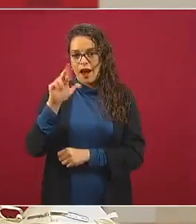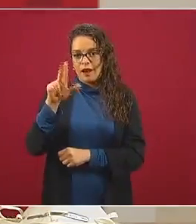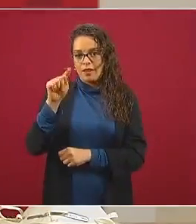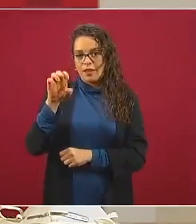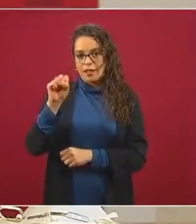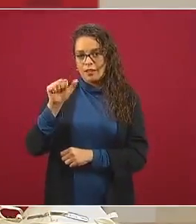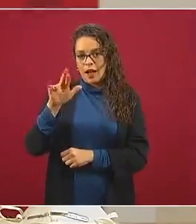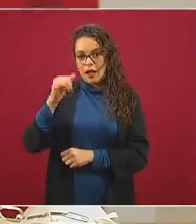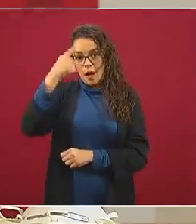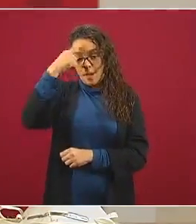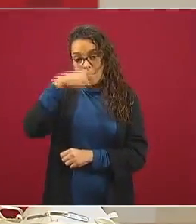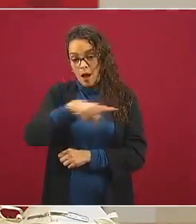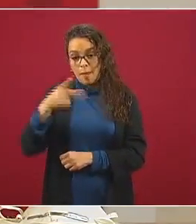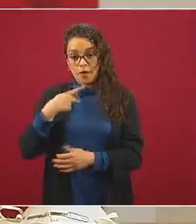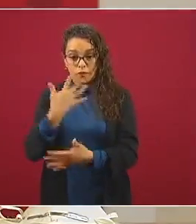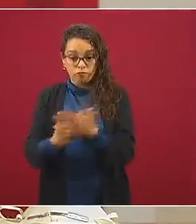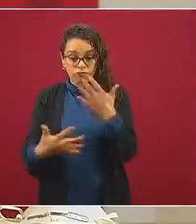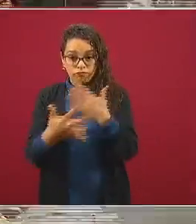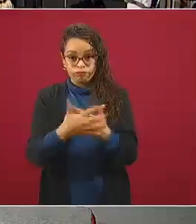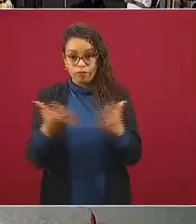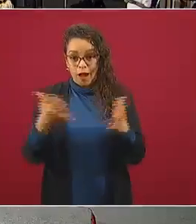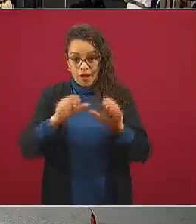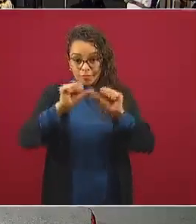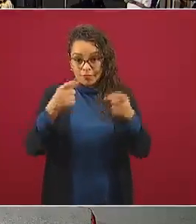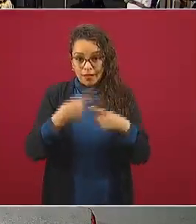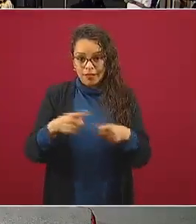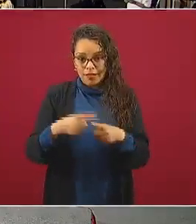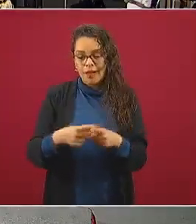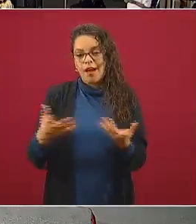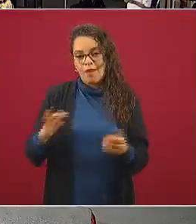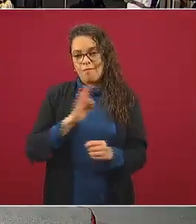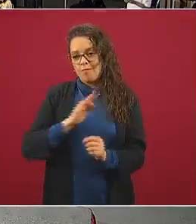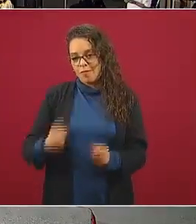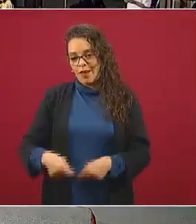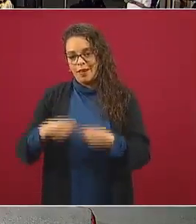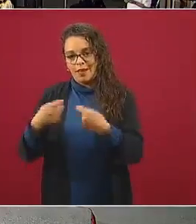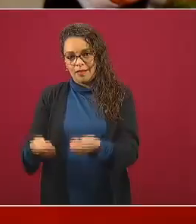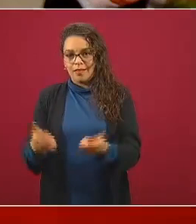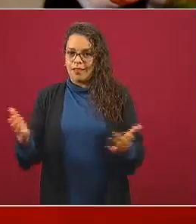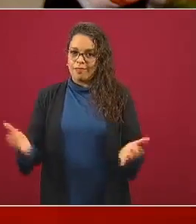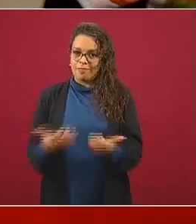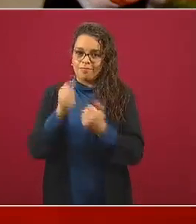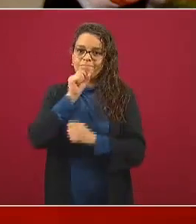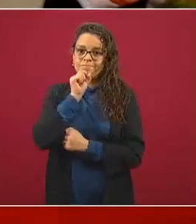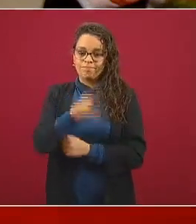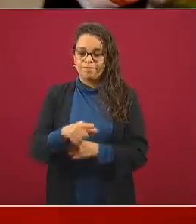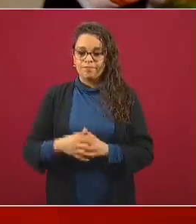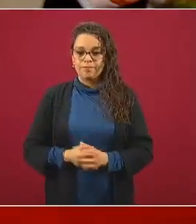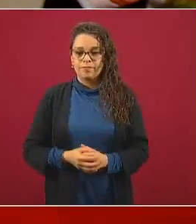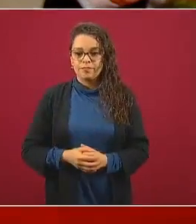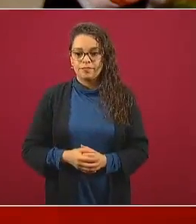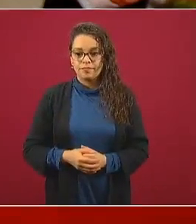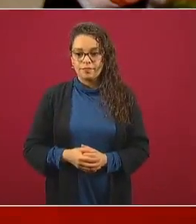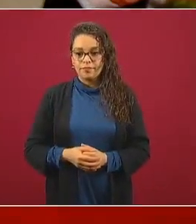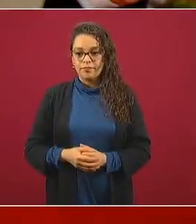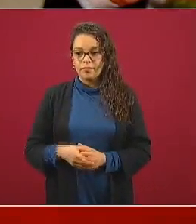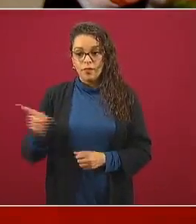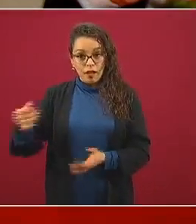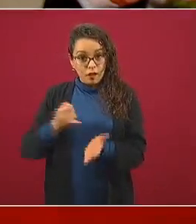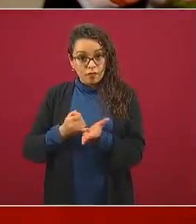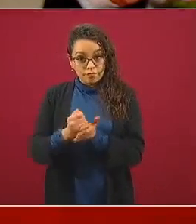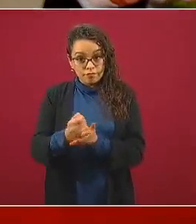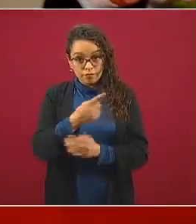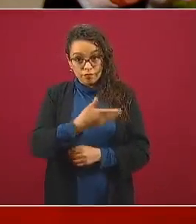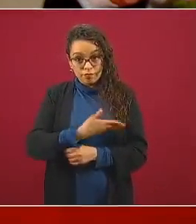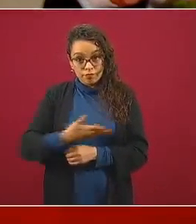familias artesanas de las manos mágicas. ¿Es permanente esta decisión del presidente? ¿Es permanente la decisión ya de